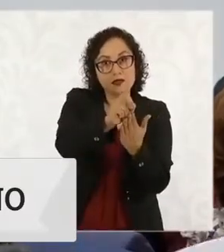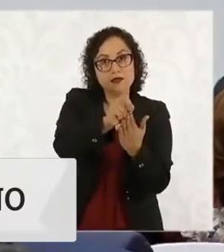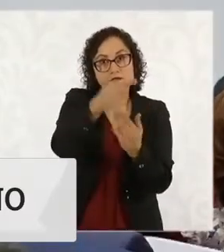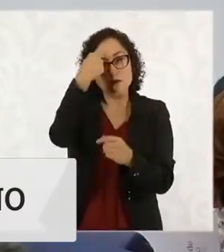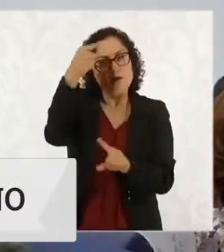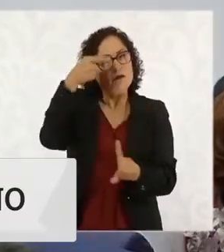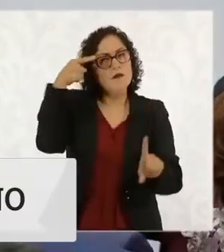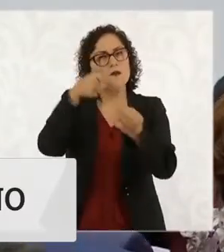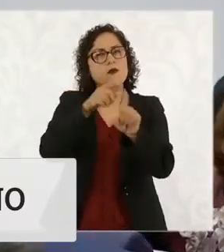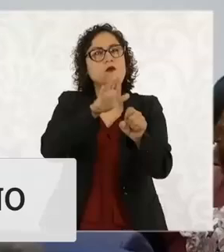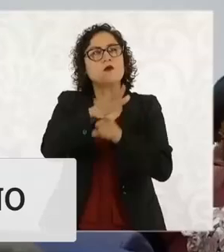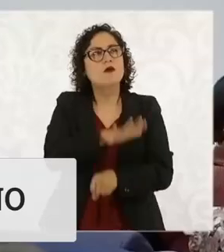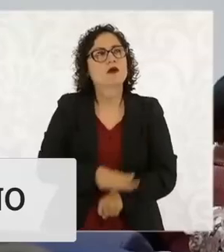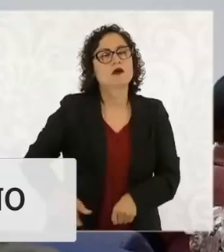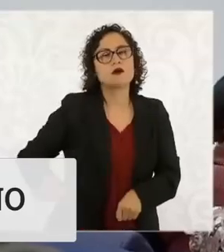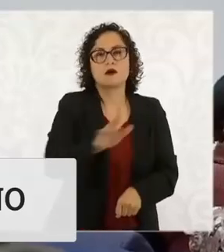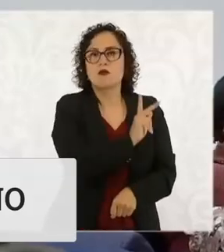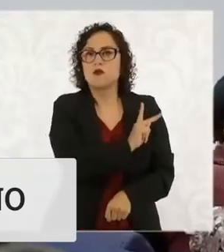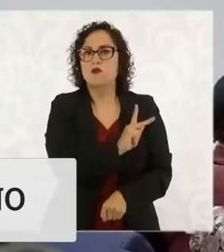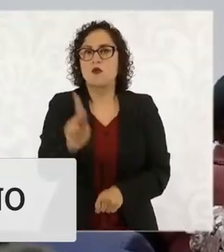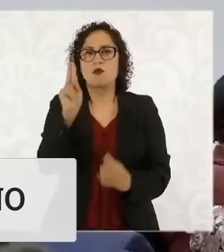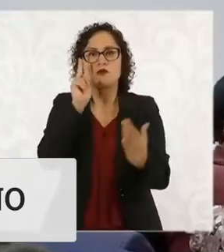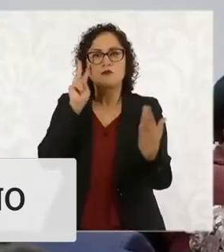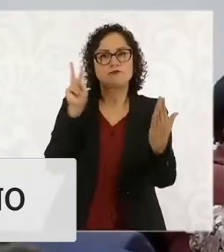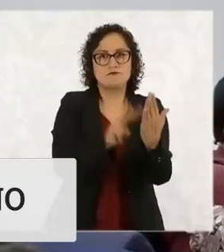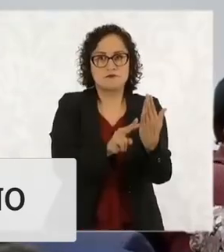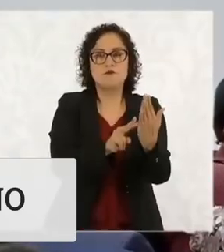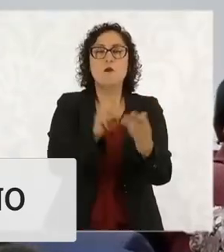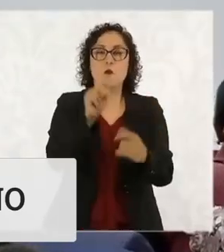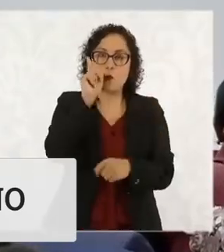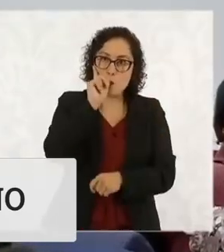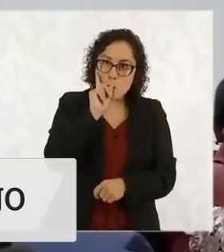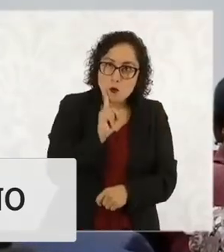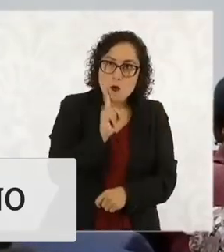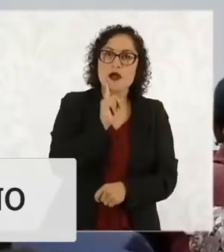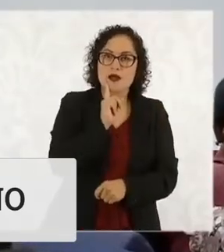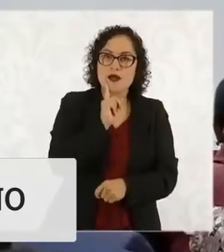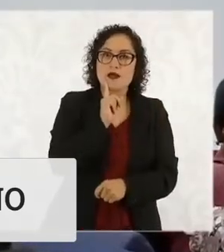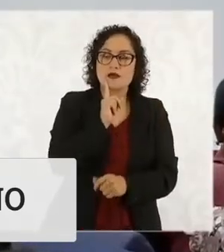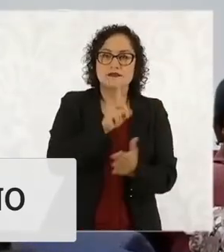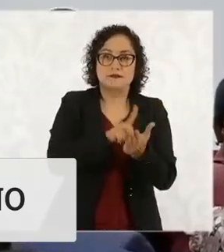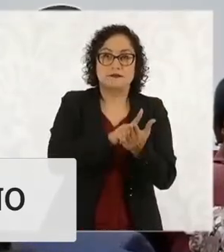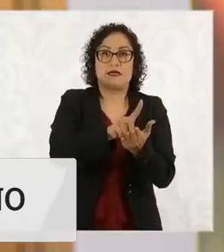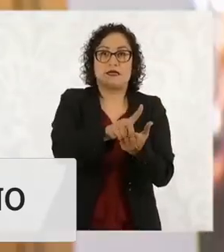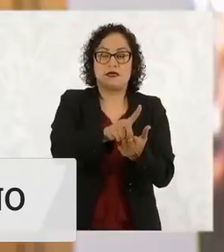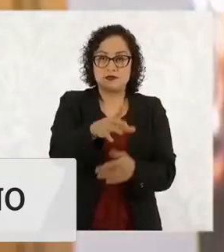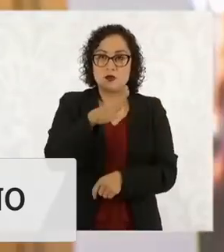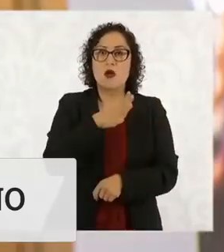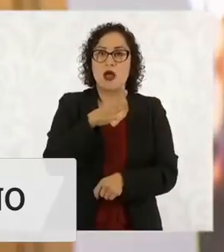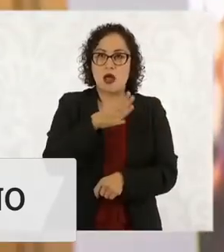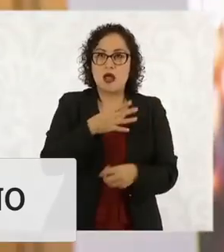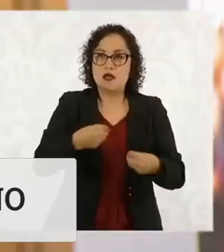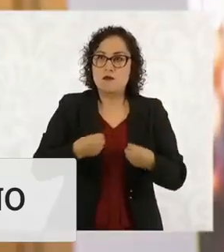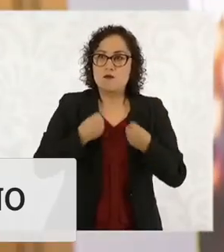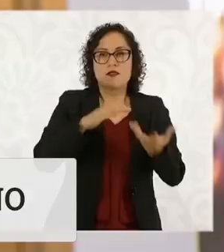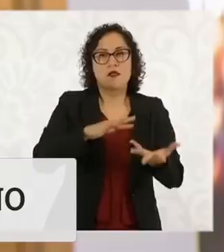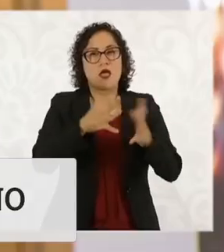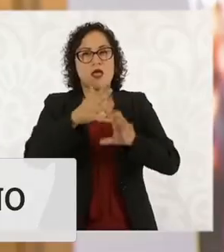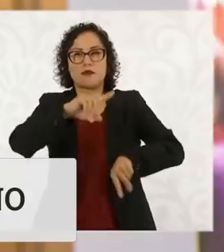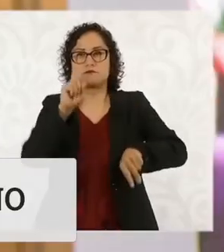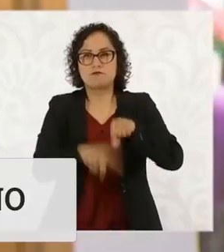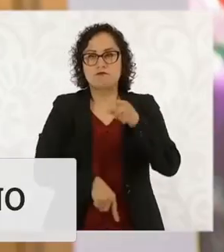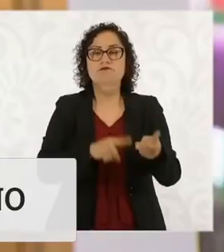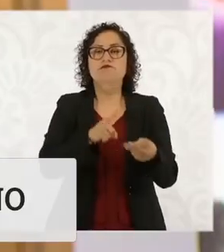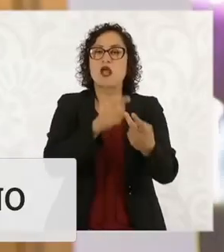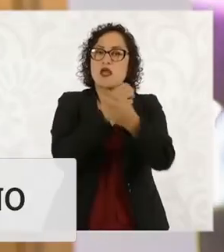todos sepamos que las mujeres tenemos derecho a vivir libres de violencia y acceder a la educación, a